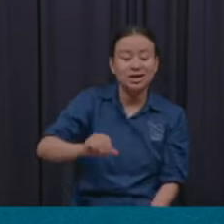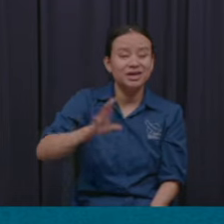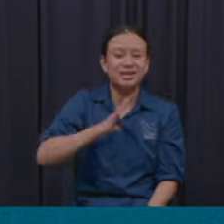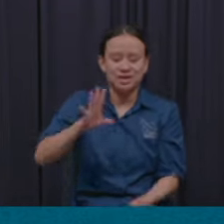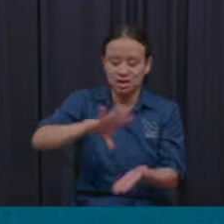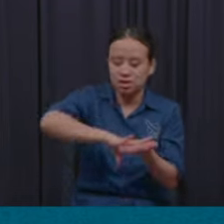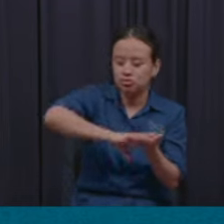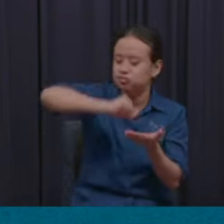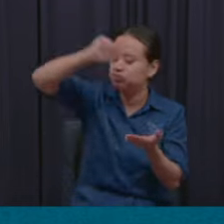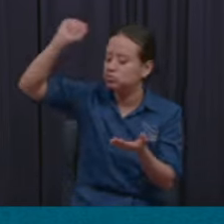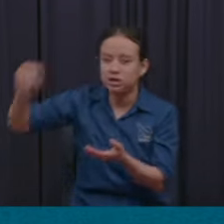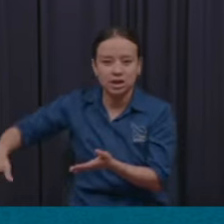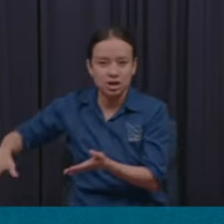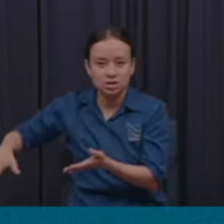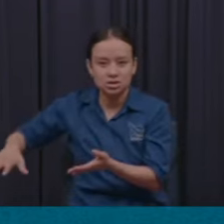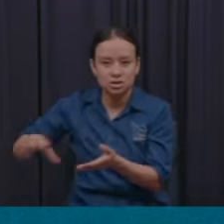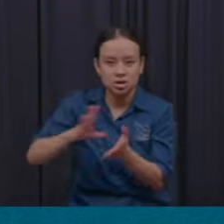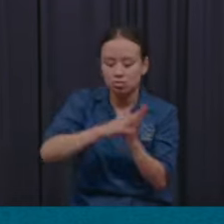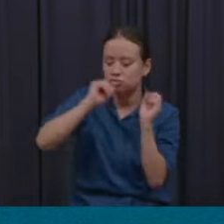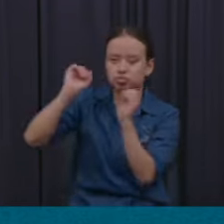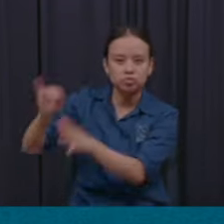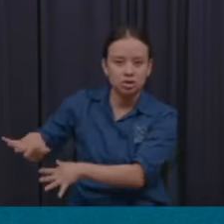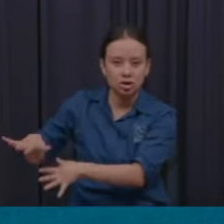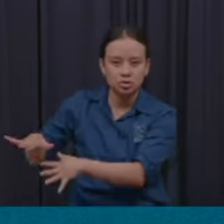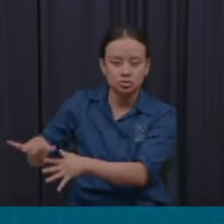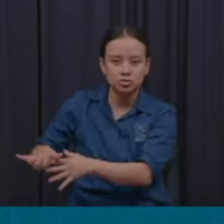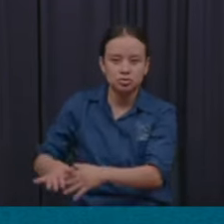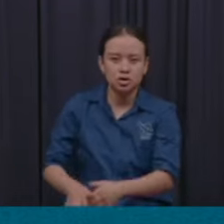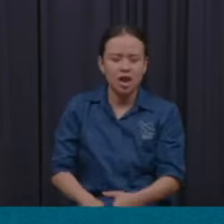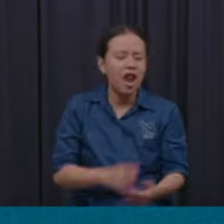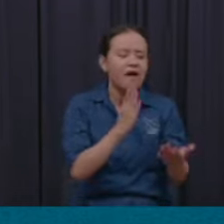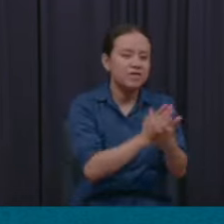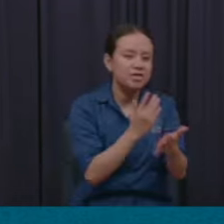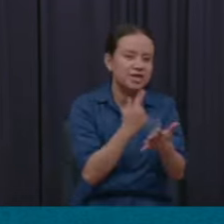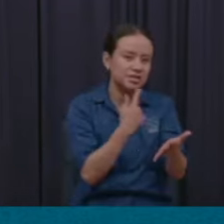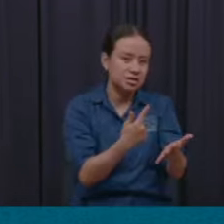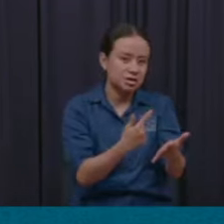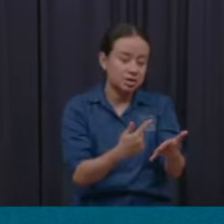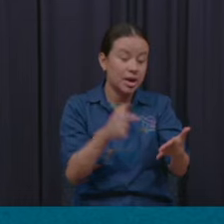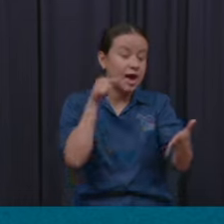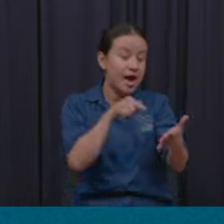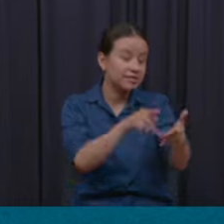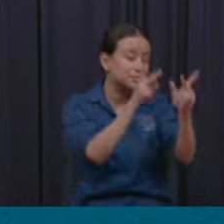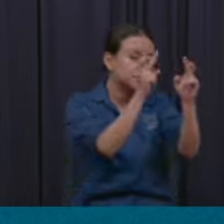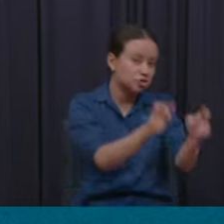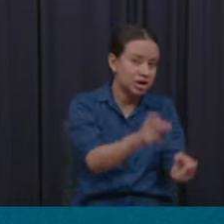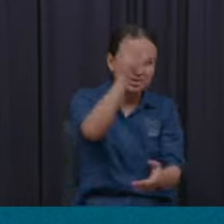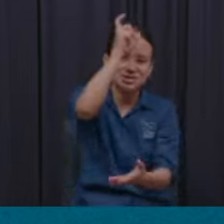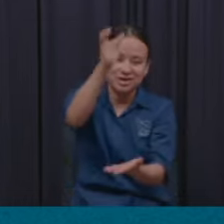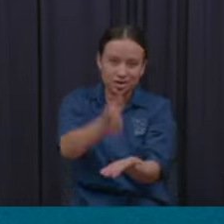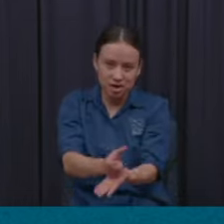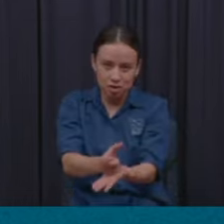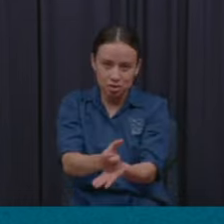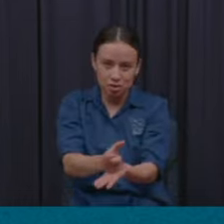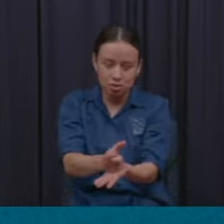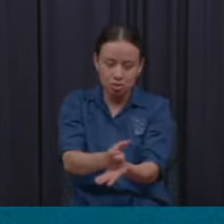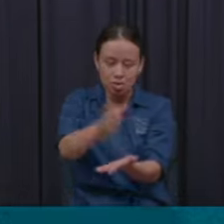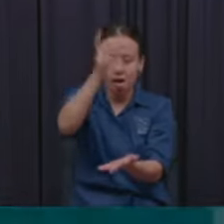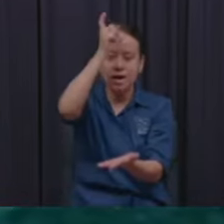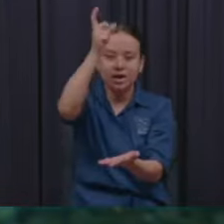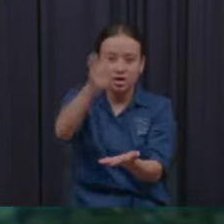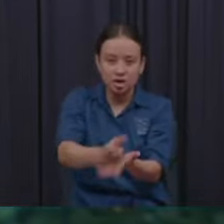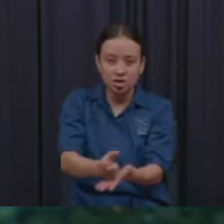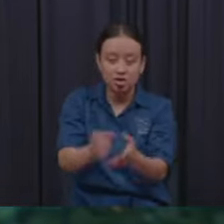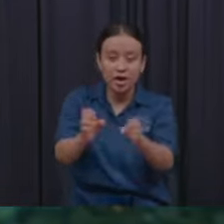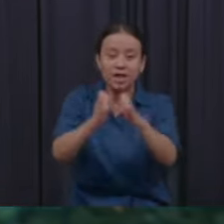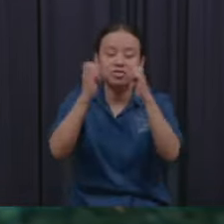en su ambiente. ¿Qué hicieron ellos? Dice la Biblia, como ellos creyeron, porque si usted creyó, si yo he creído, entonces